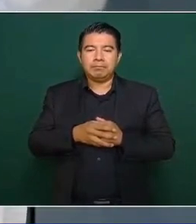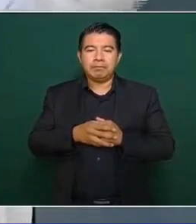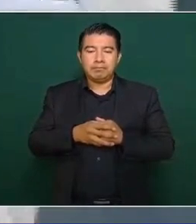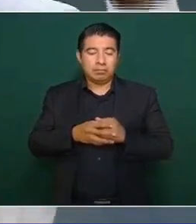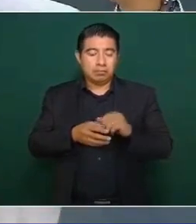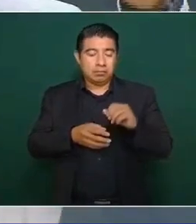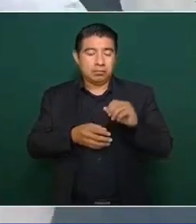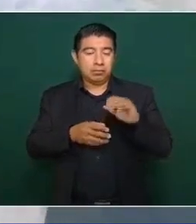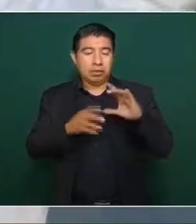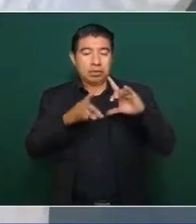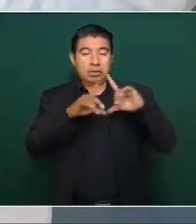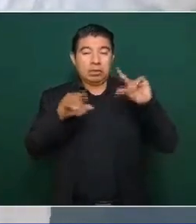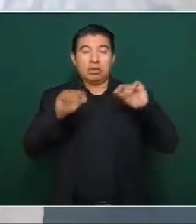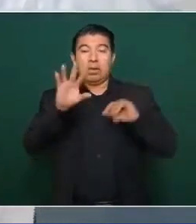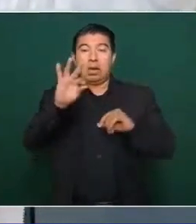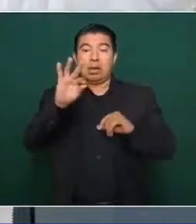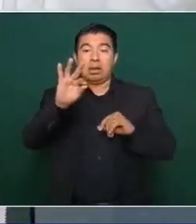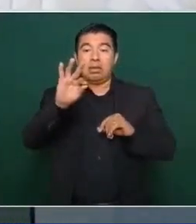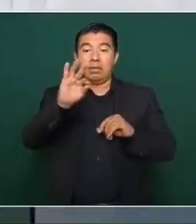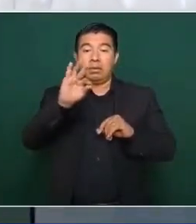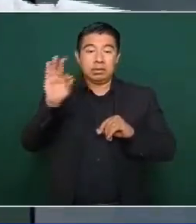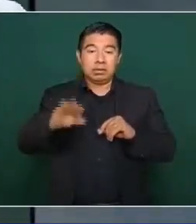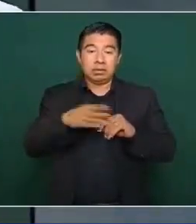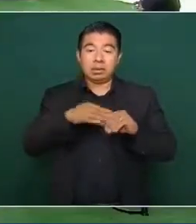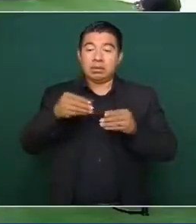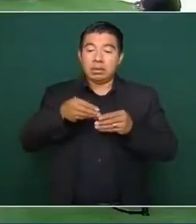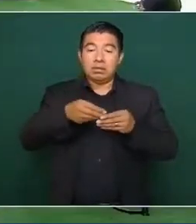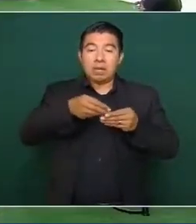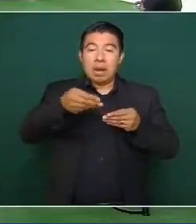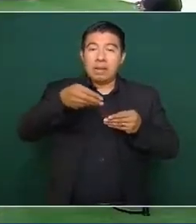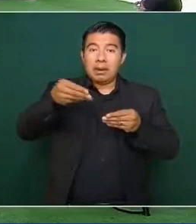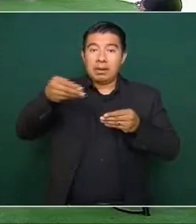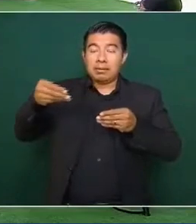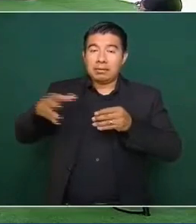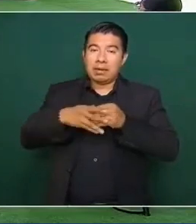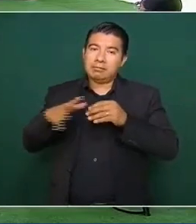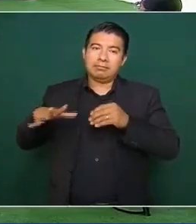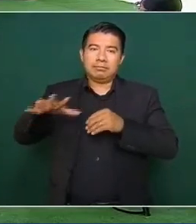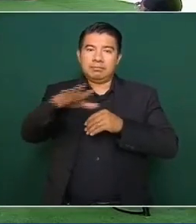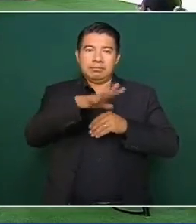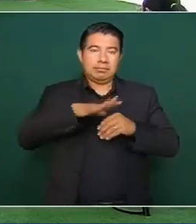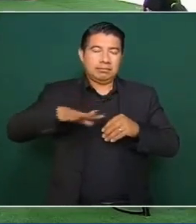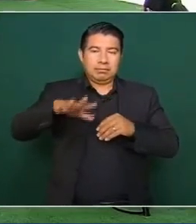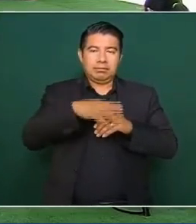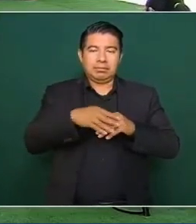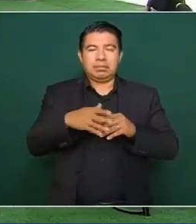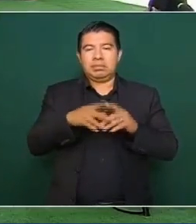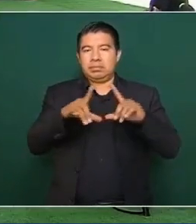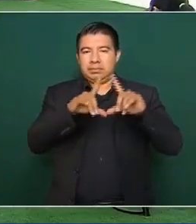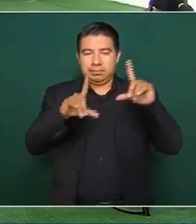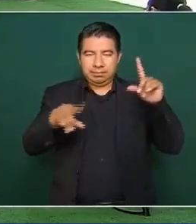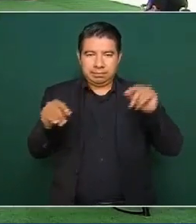40% del presupuesto nacional que se distribuía en todo el país.